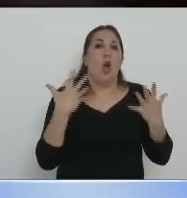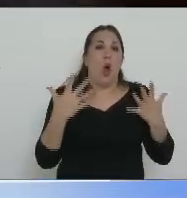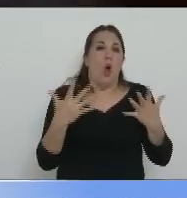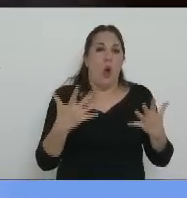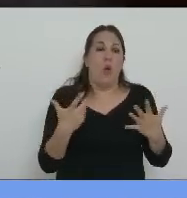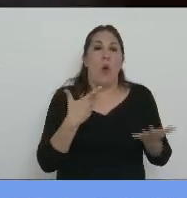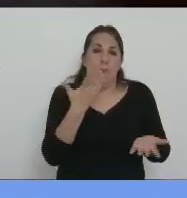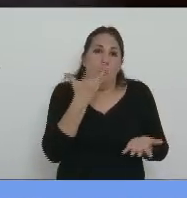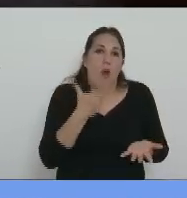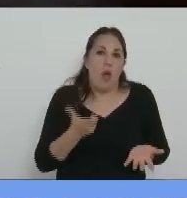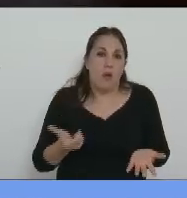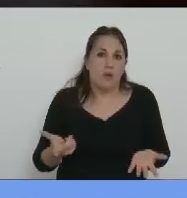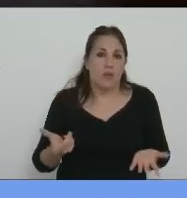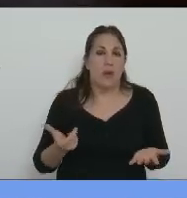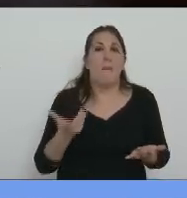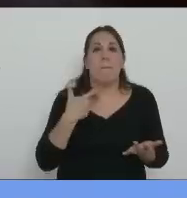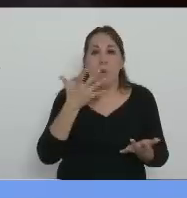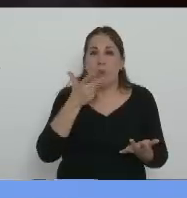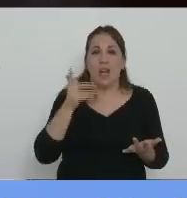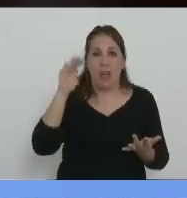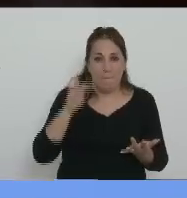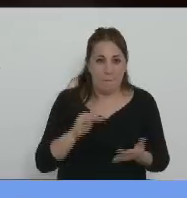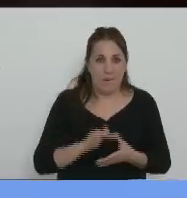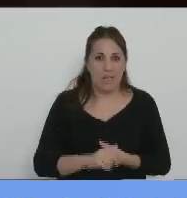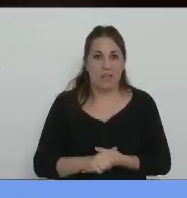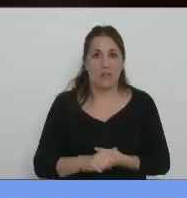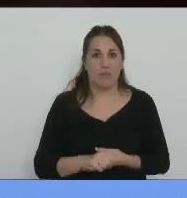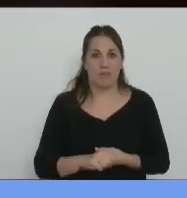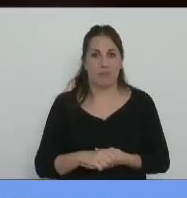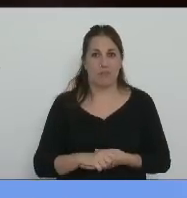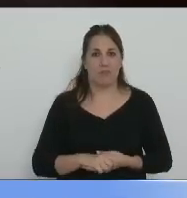sido mucho menor también